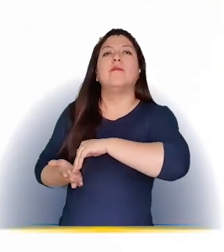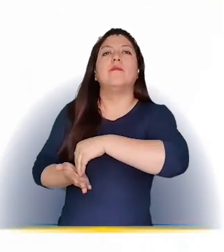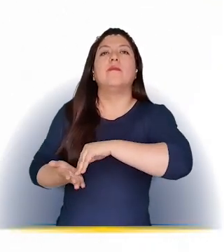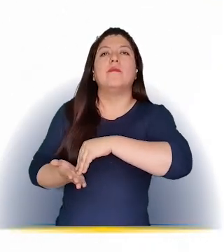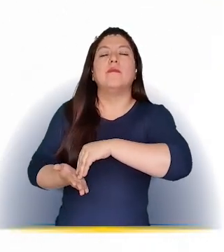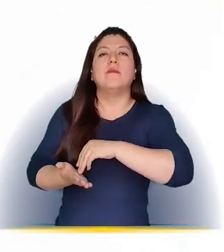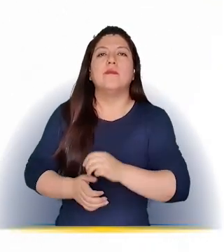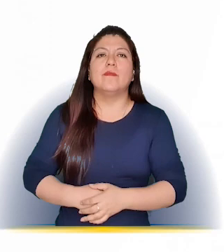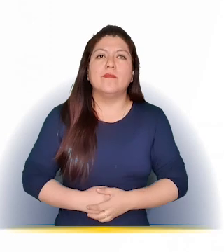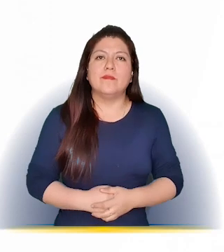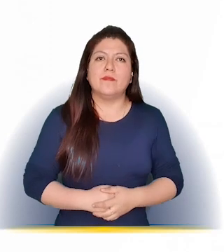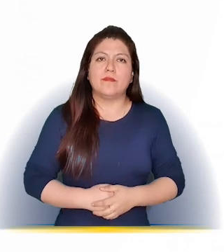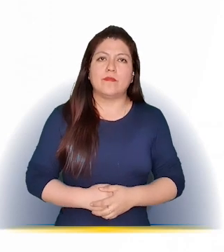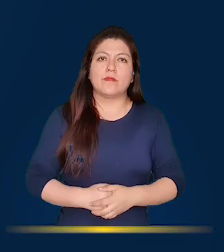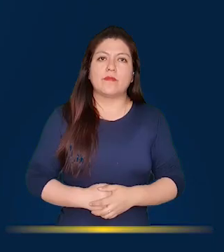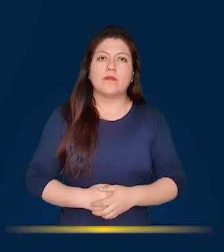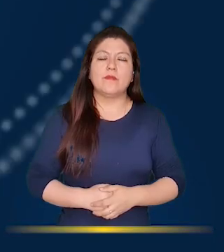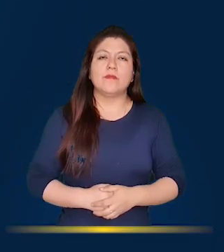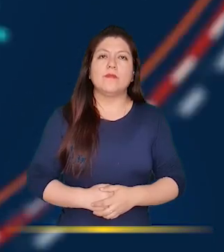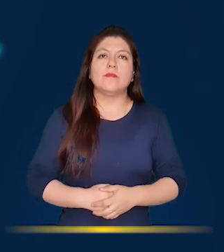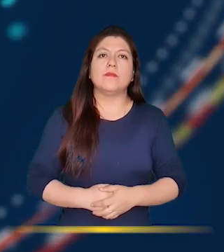en condición de vulnerabilidad.